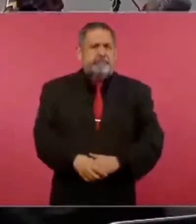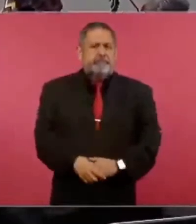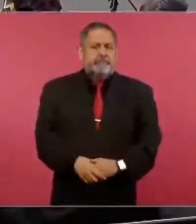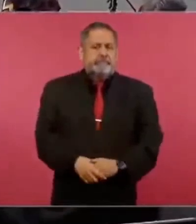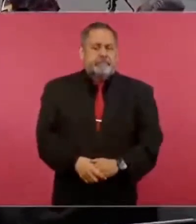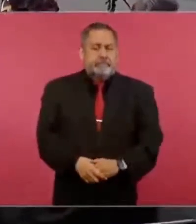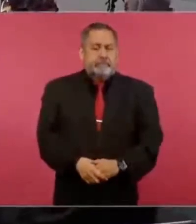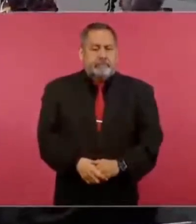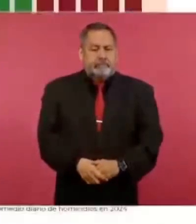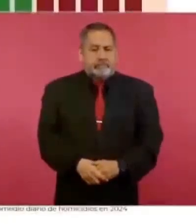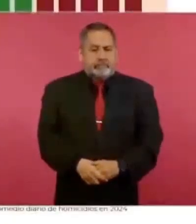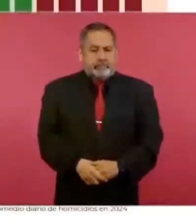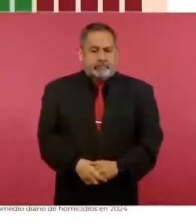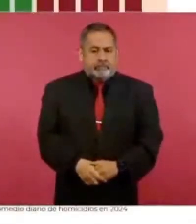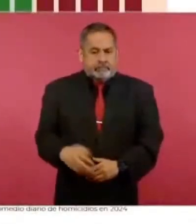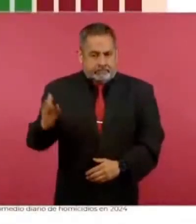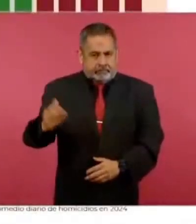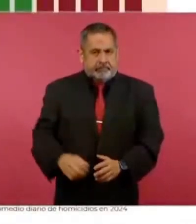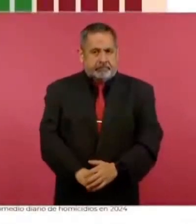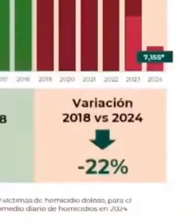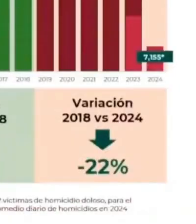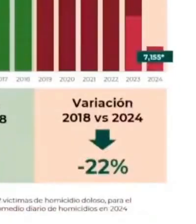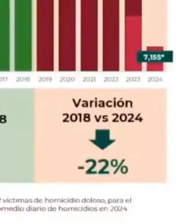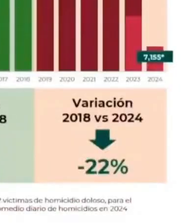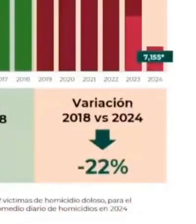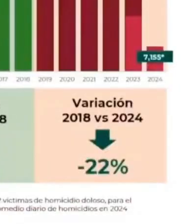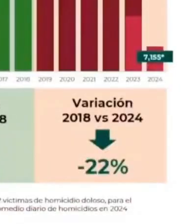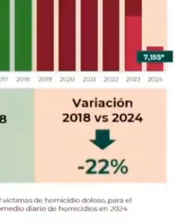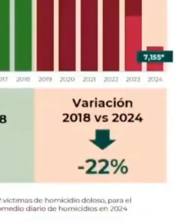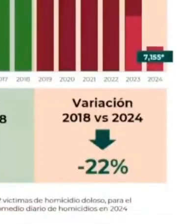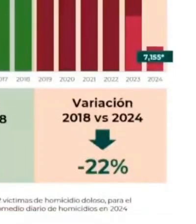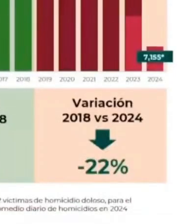Aquí con el innombrable,